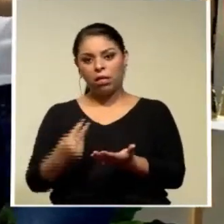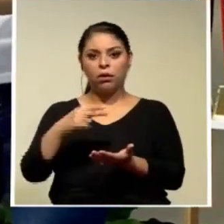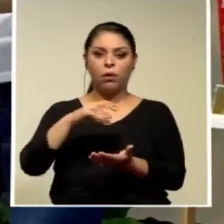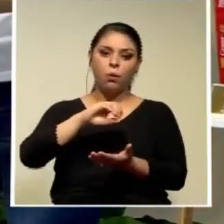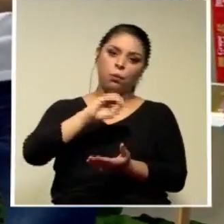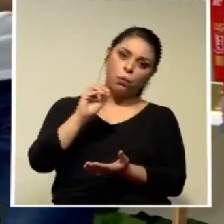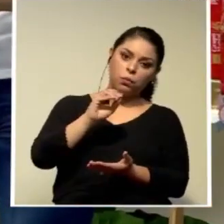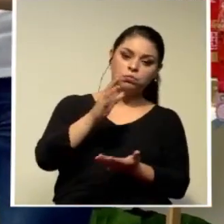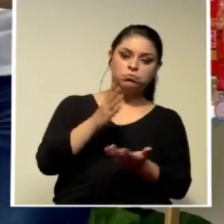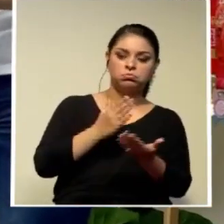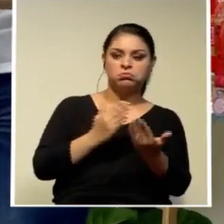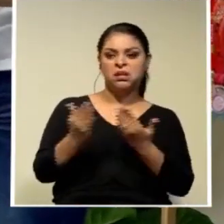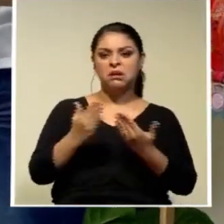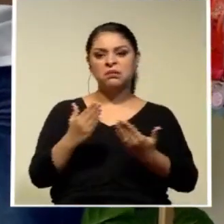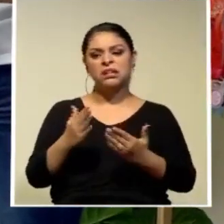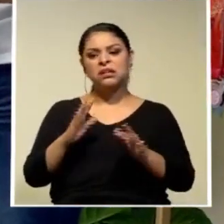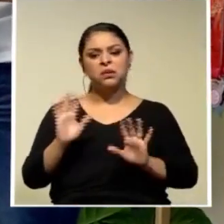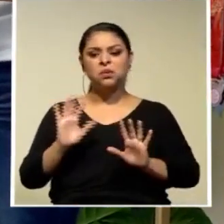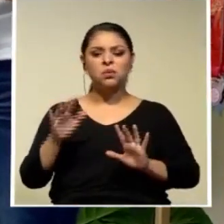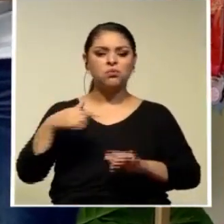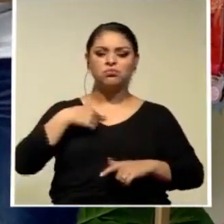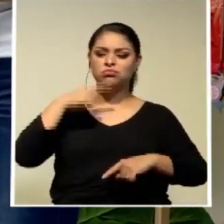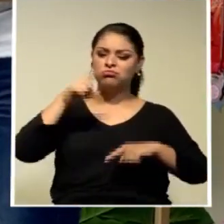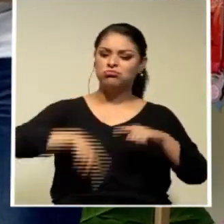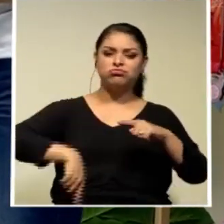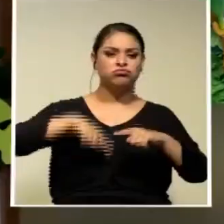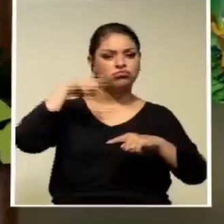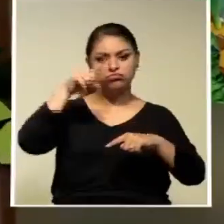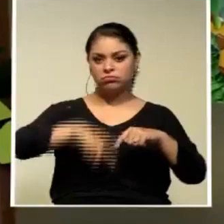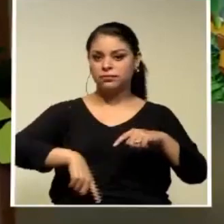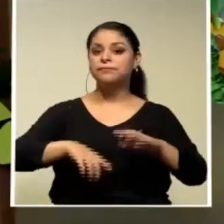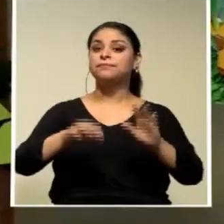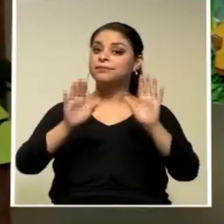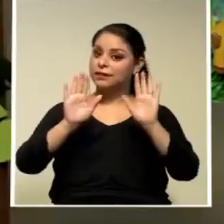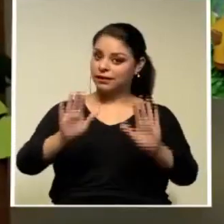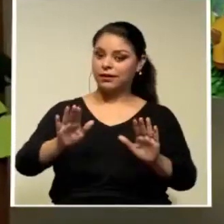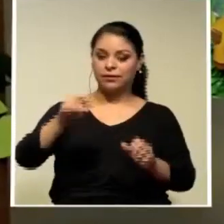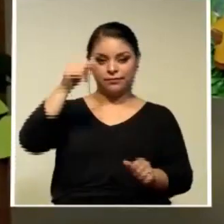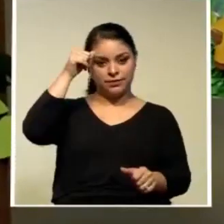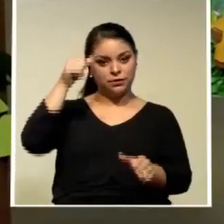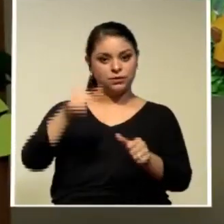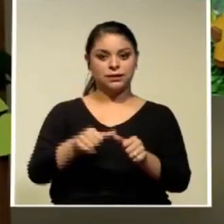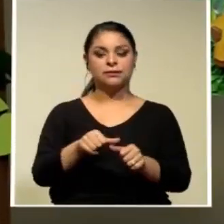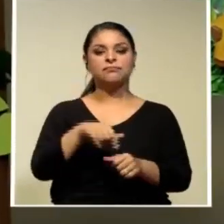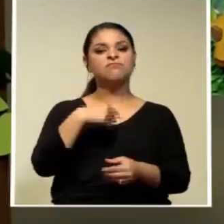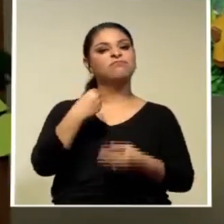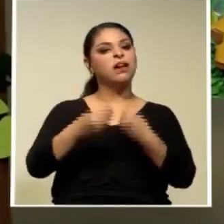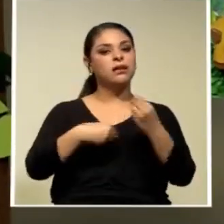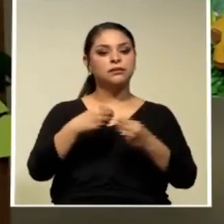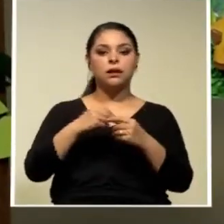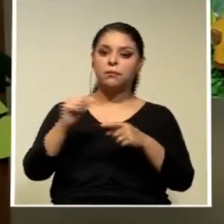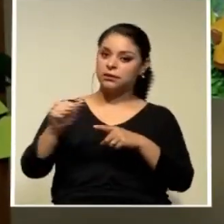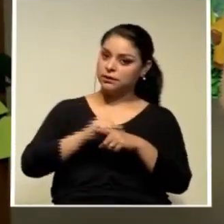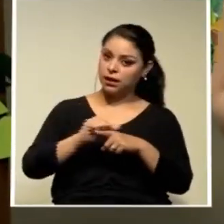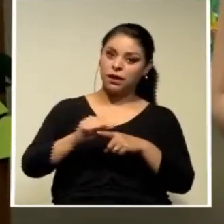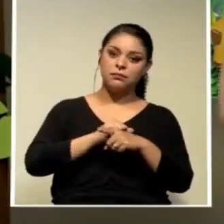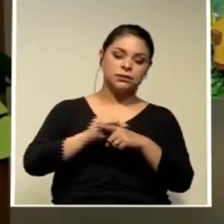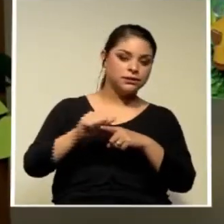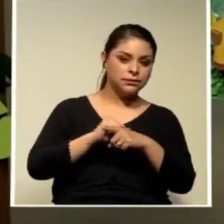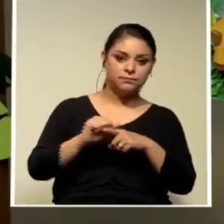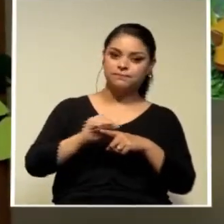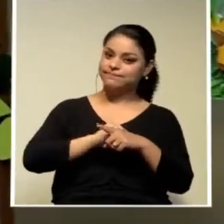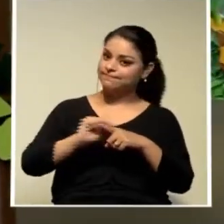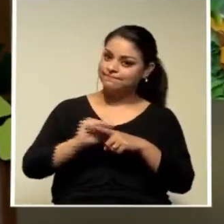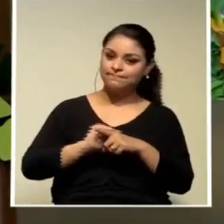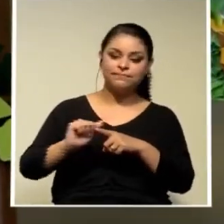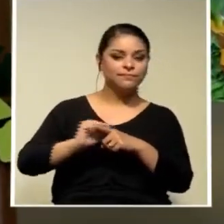quizás decimos, es que yo no puedo. Entonces, recordarles que lo que hay que hacer es practicar, practicar,